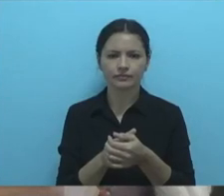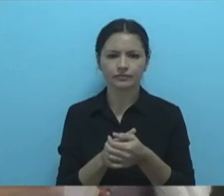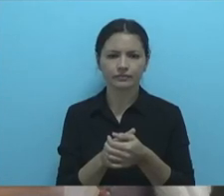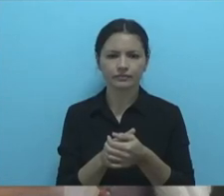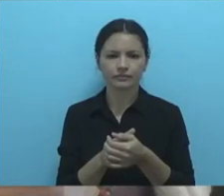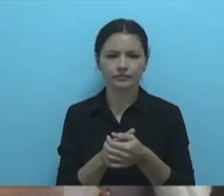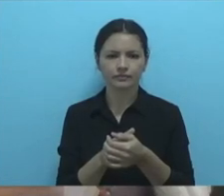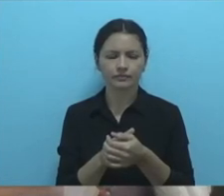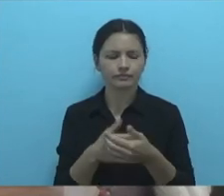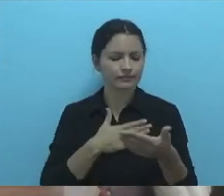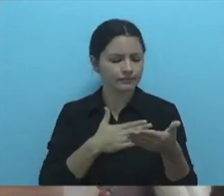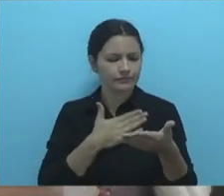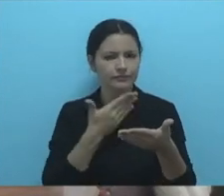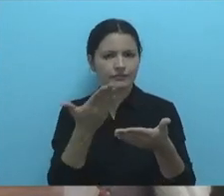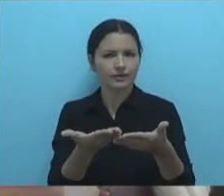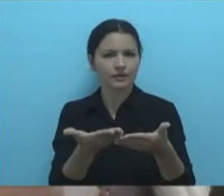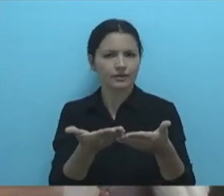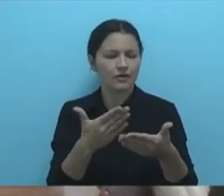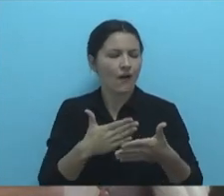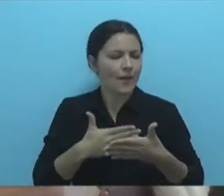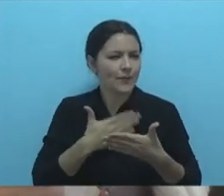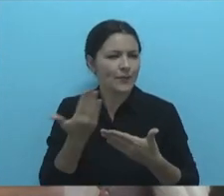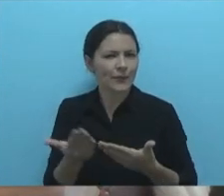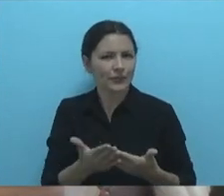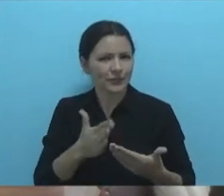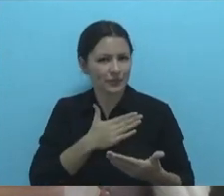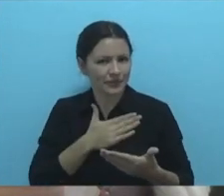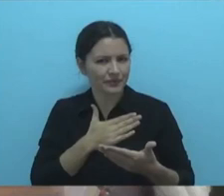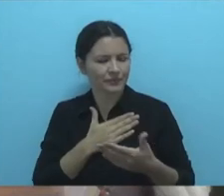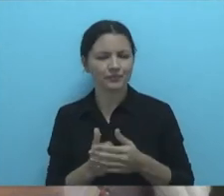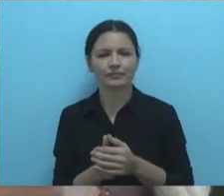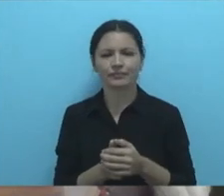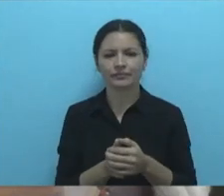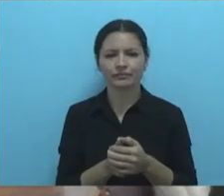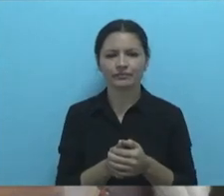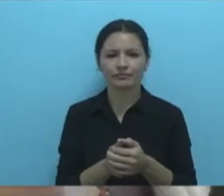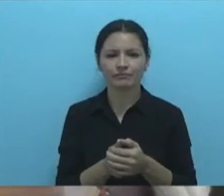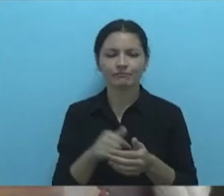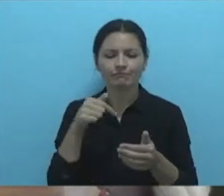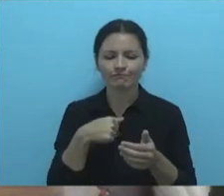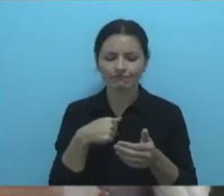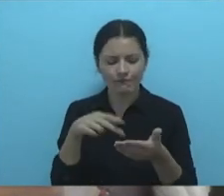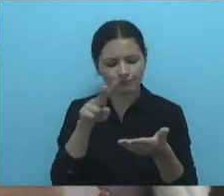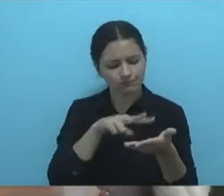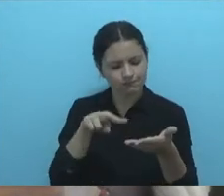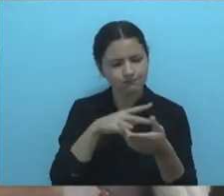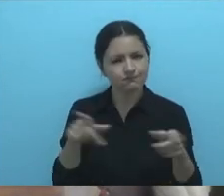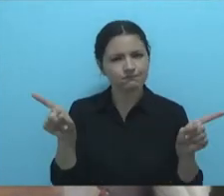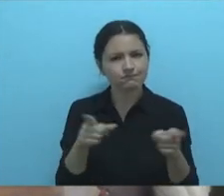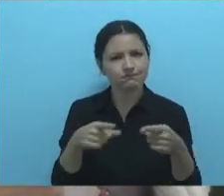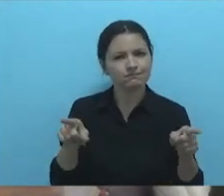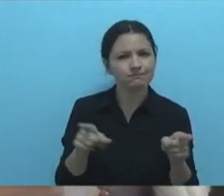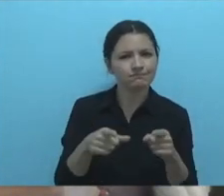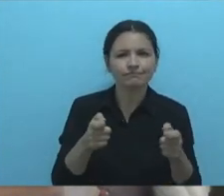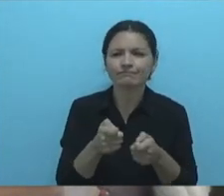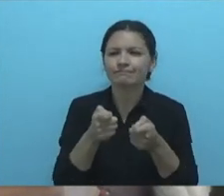porque te quiero te quiero amor mío decían sus estrofas Toma este Vals del te quiero para siempre